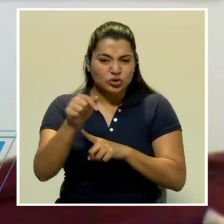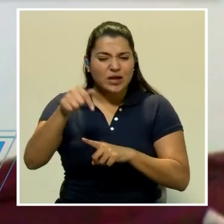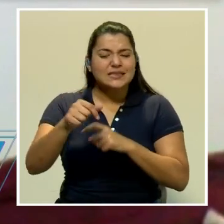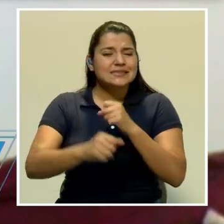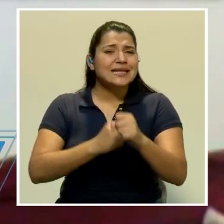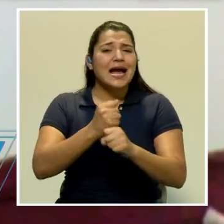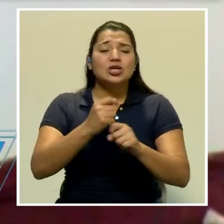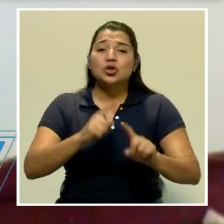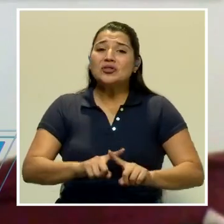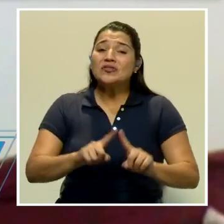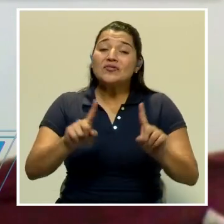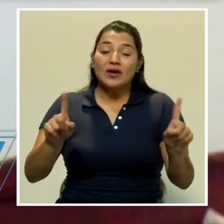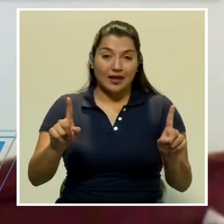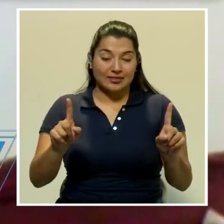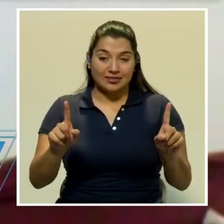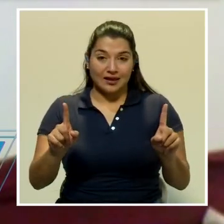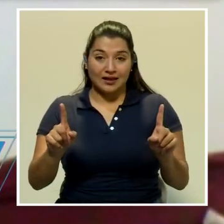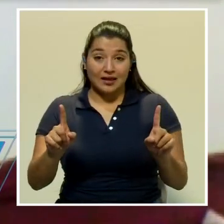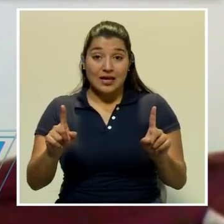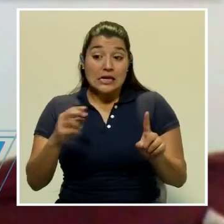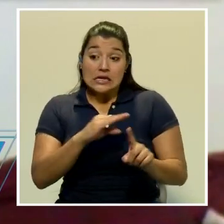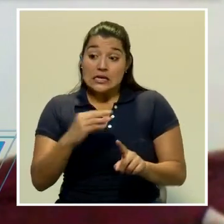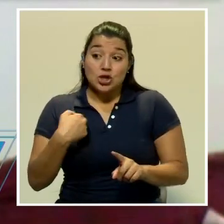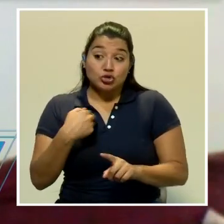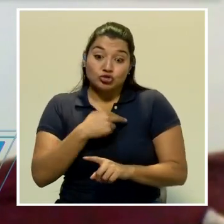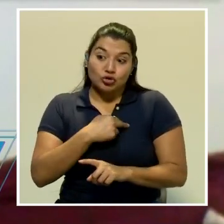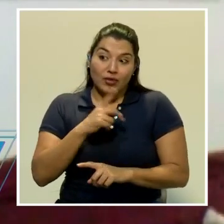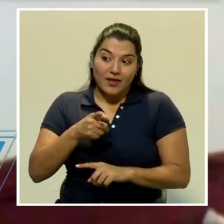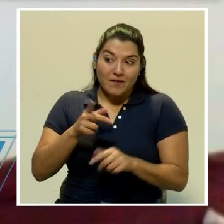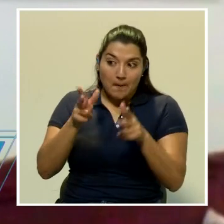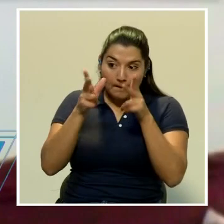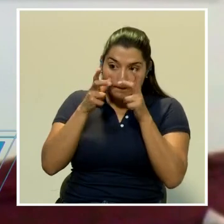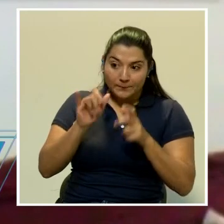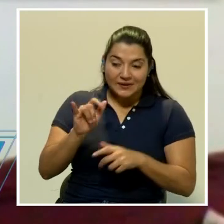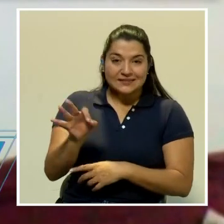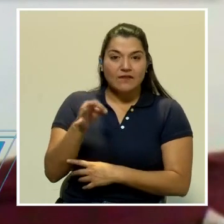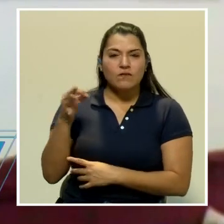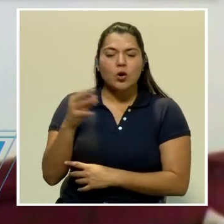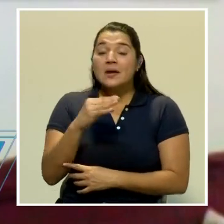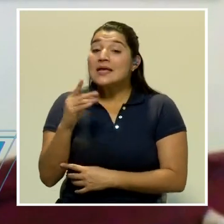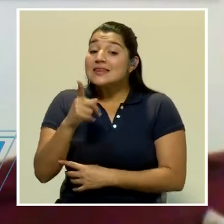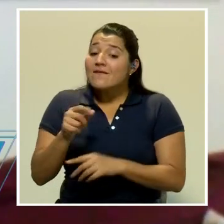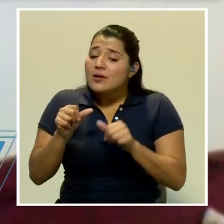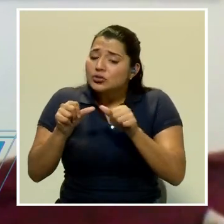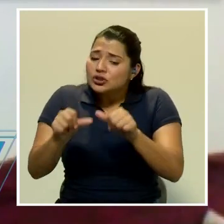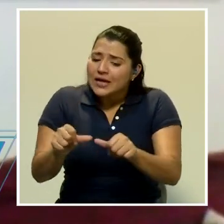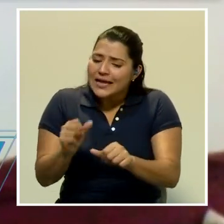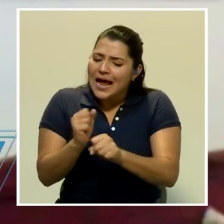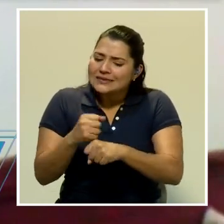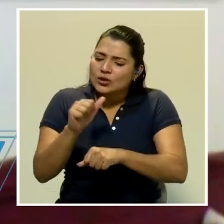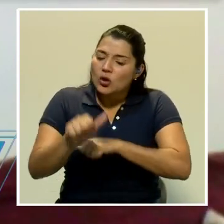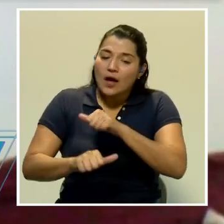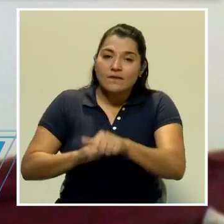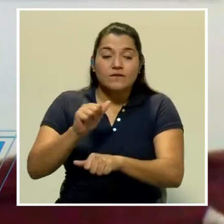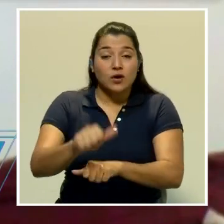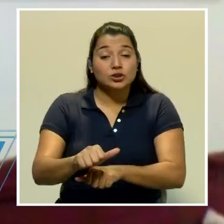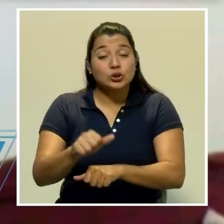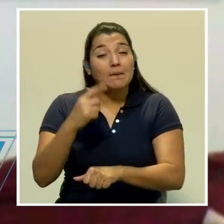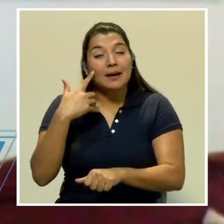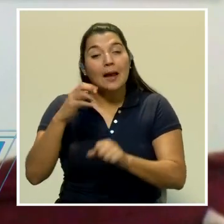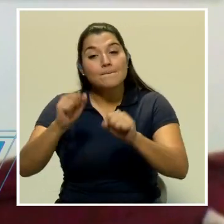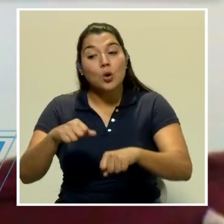año extraordinario, tenemos que atenderlo así y tenemos que seguir haciéndolo todos nuestros esfuerzos